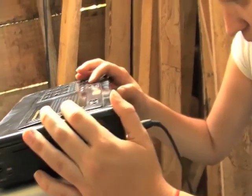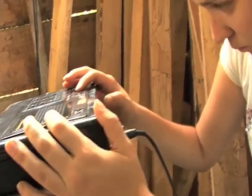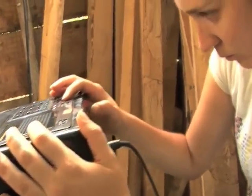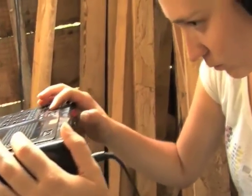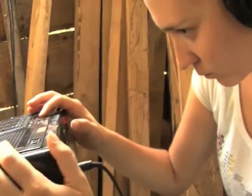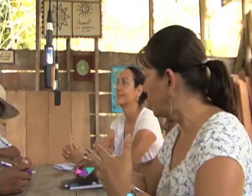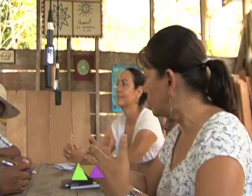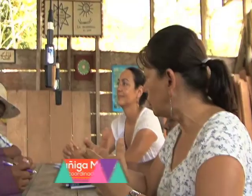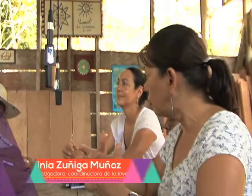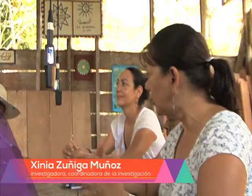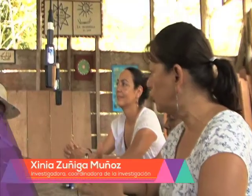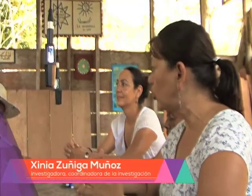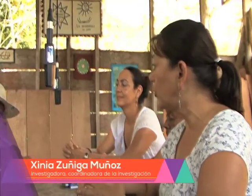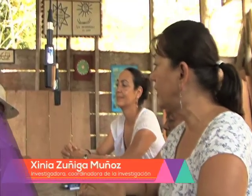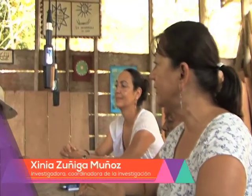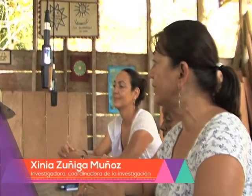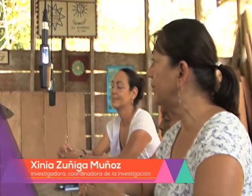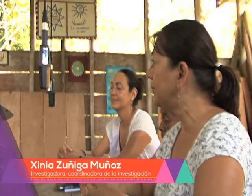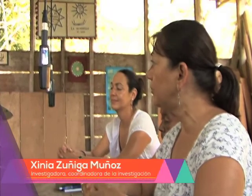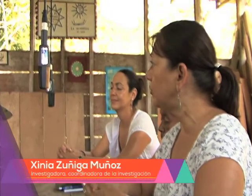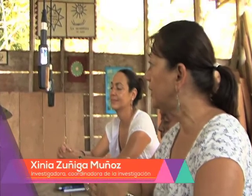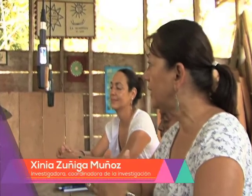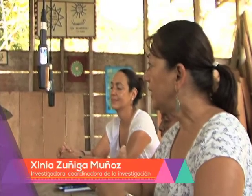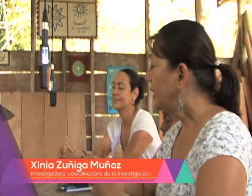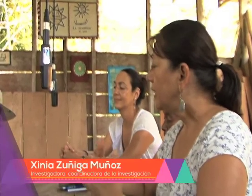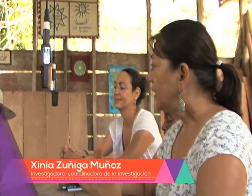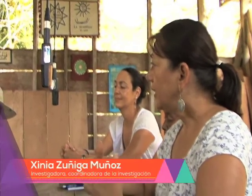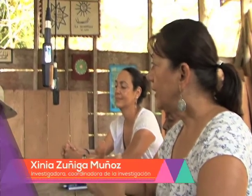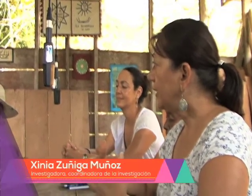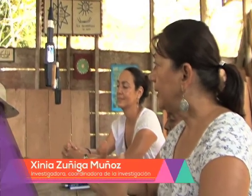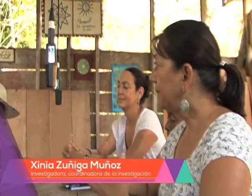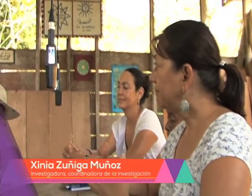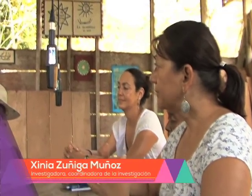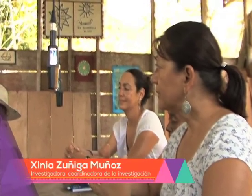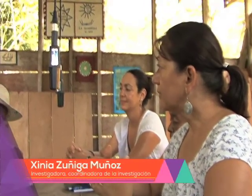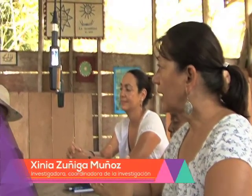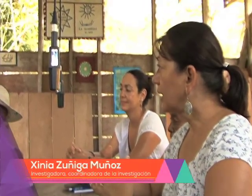Ajá. Y toda esa información y toda esa memoria